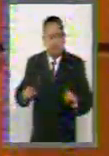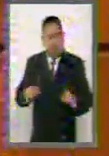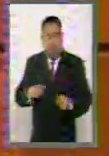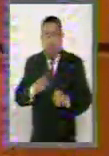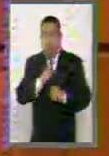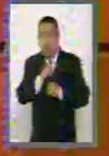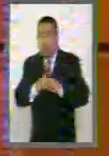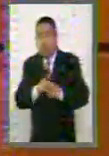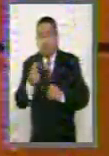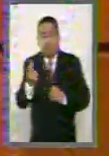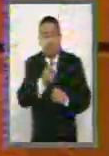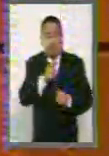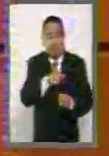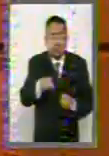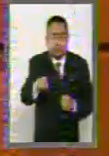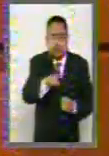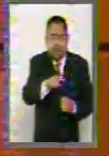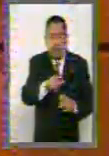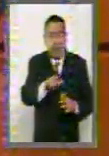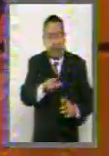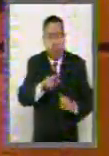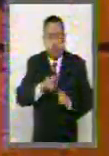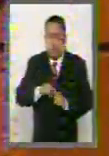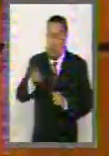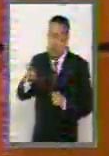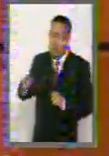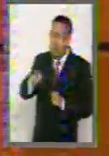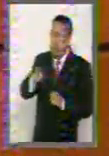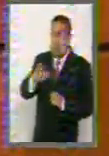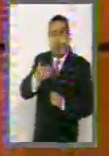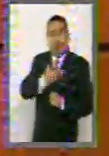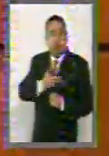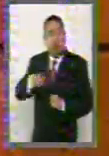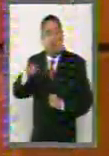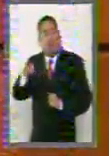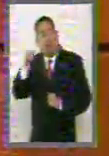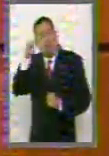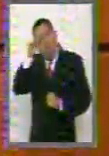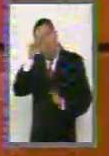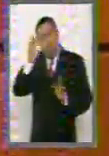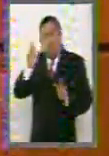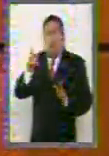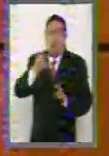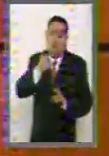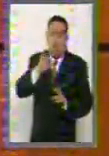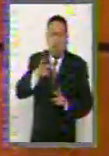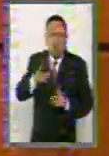país necesita y lo que el presidente piensa que es mejor.